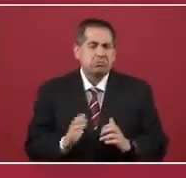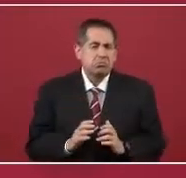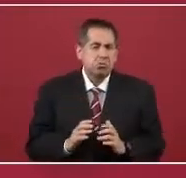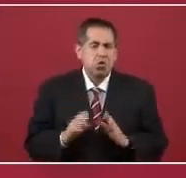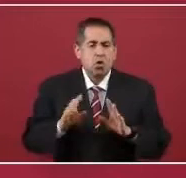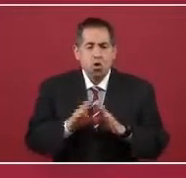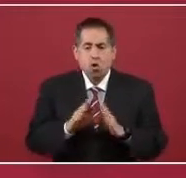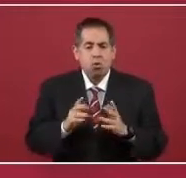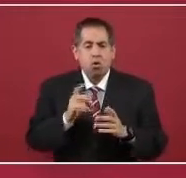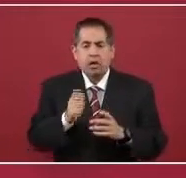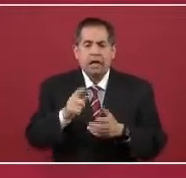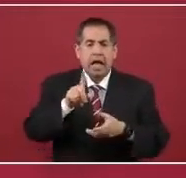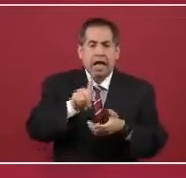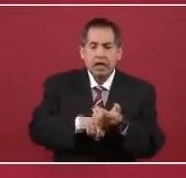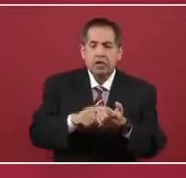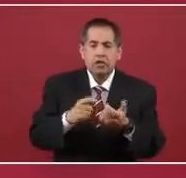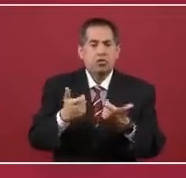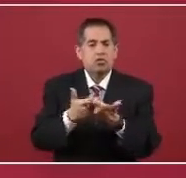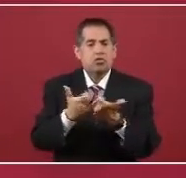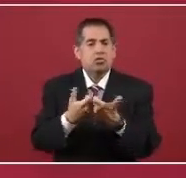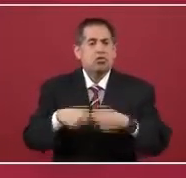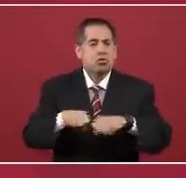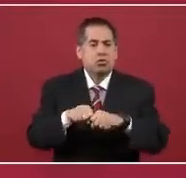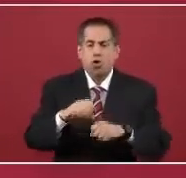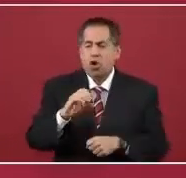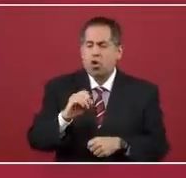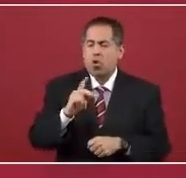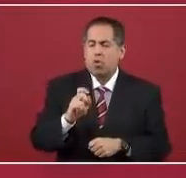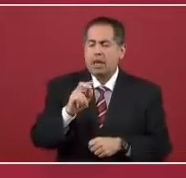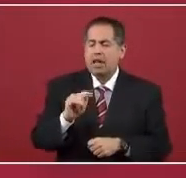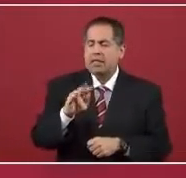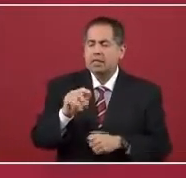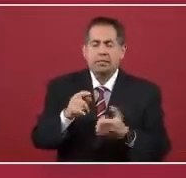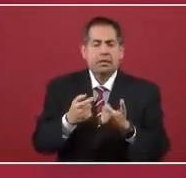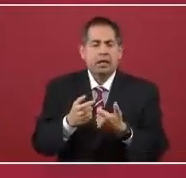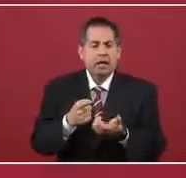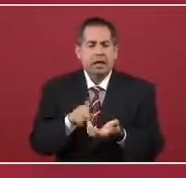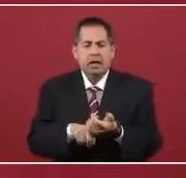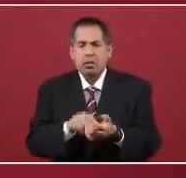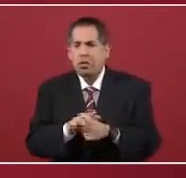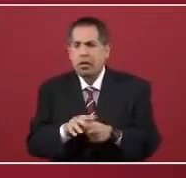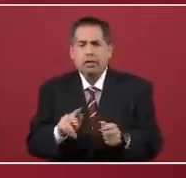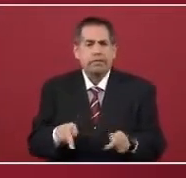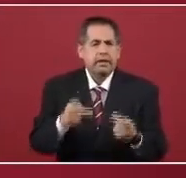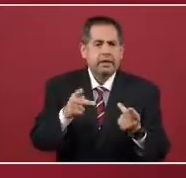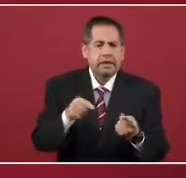cómo funcionan las cooperativas, sobre todo qué venden las cooperativas,